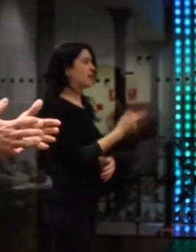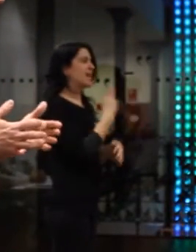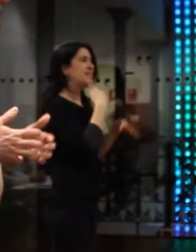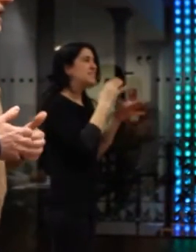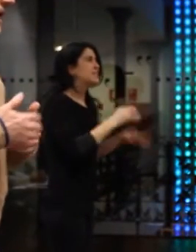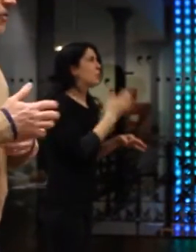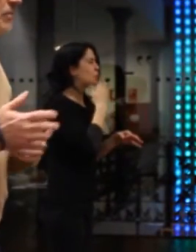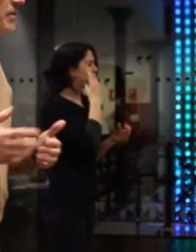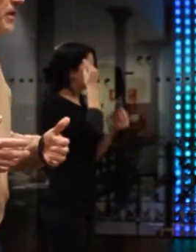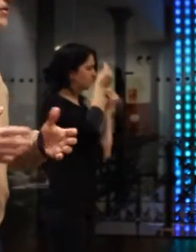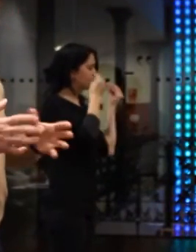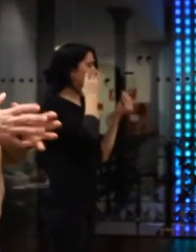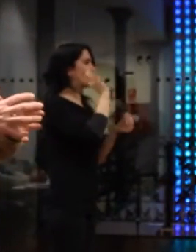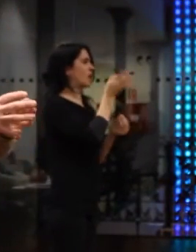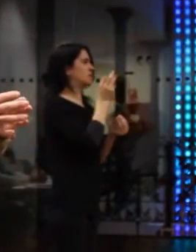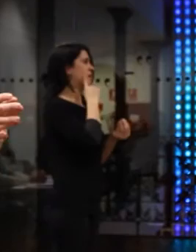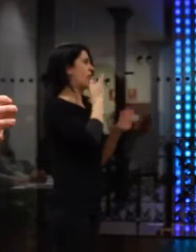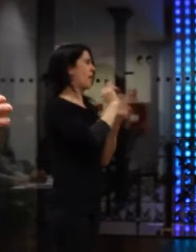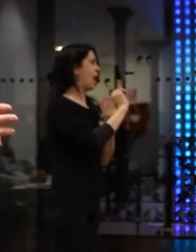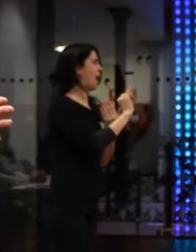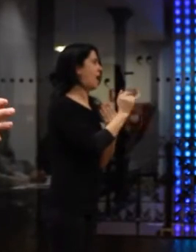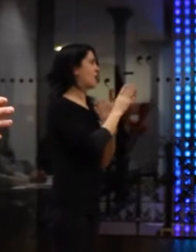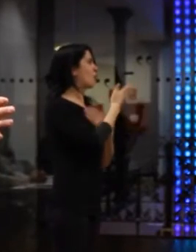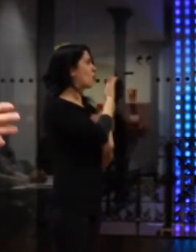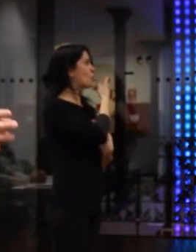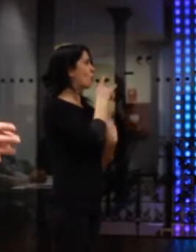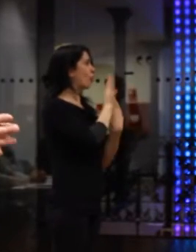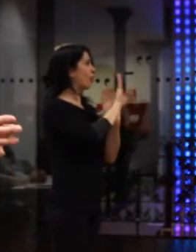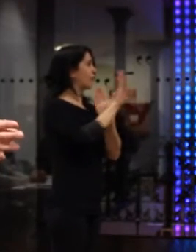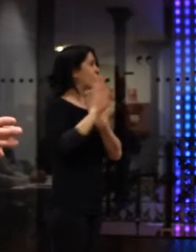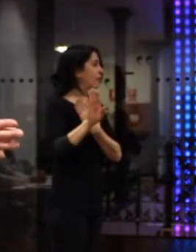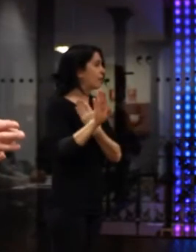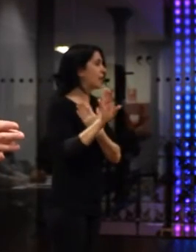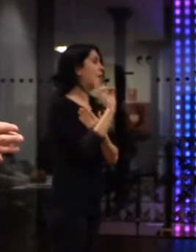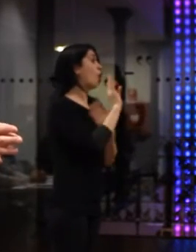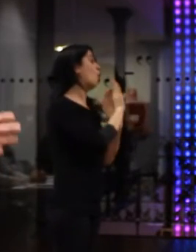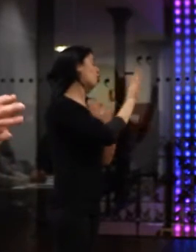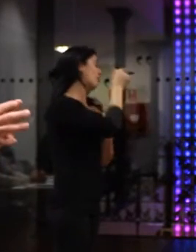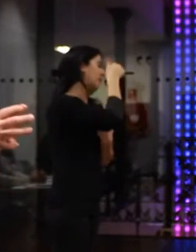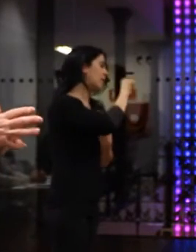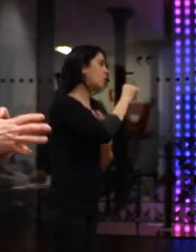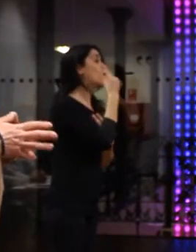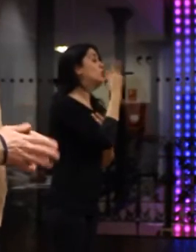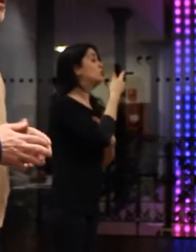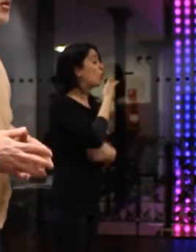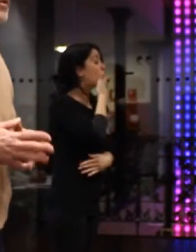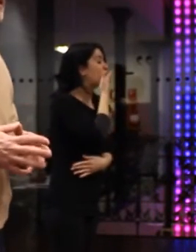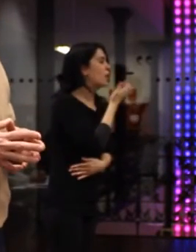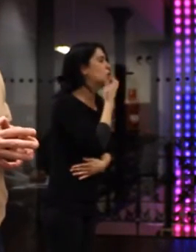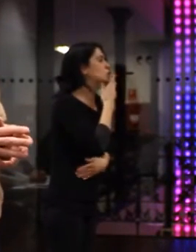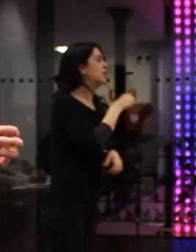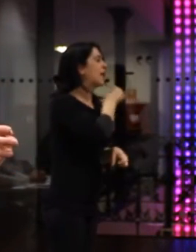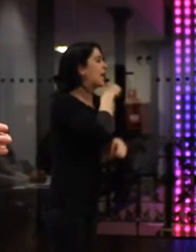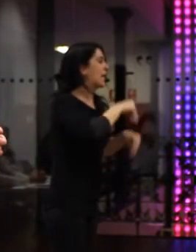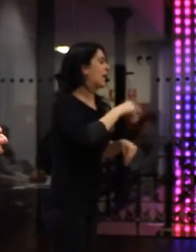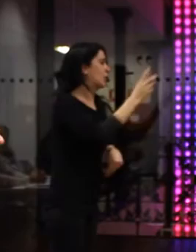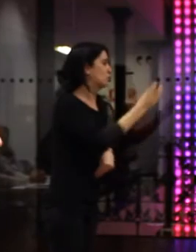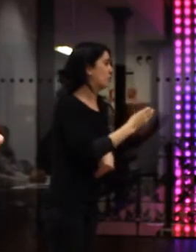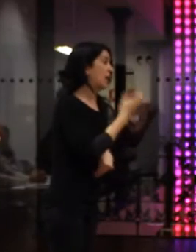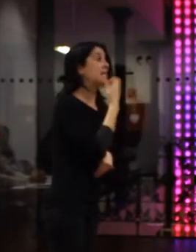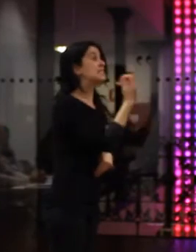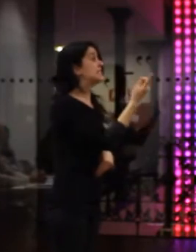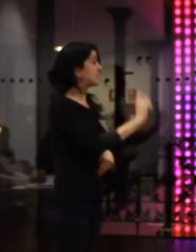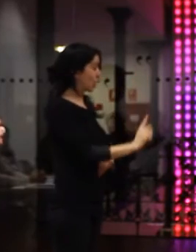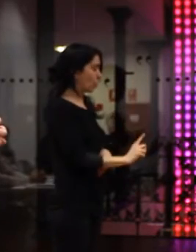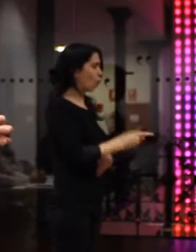vecina, algún vecino, que solo pone la calefacción cuando vienen sus nietos, que vive solo o vive sola y solo pone la calefacción cuando vienen sus